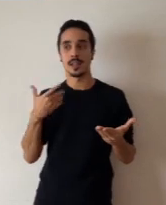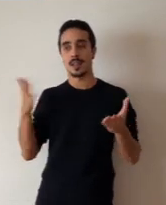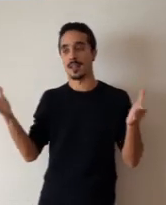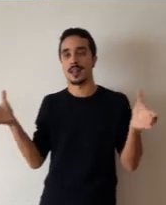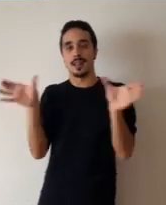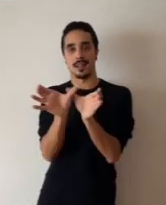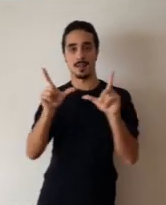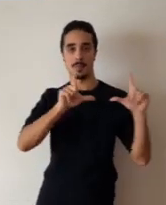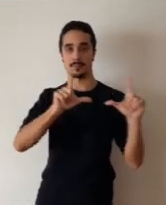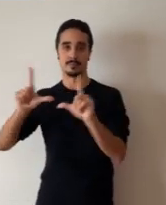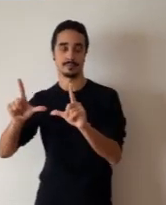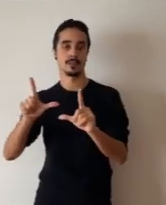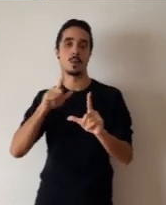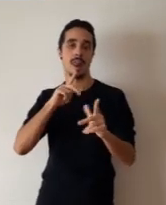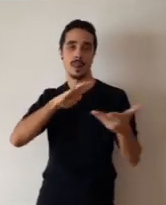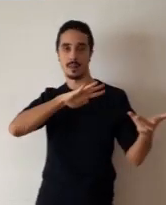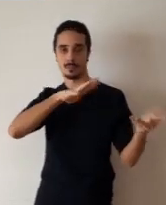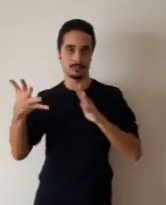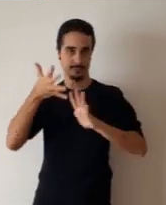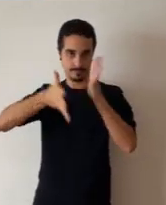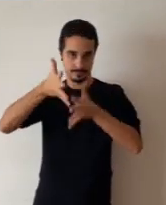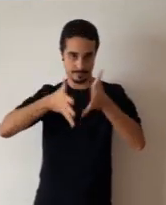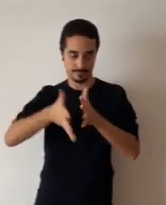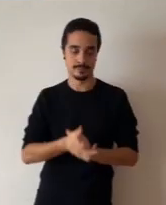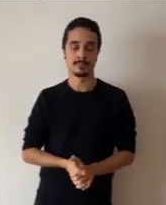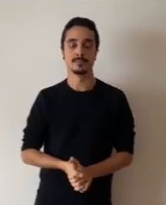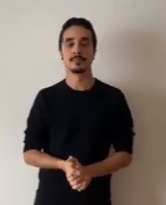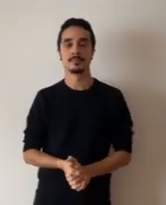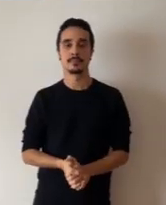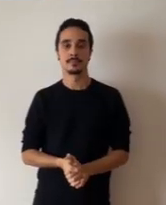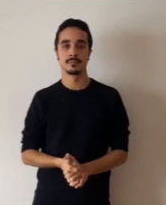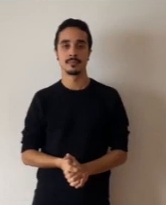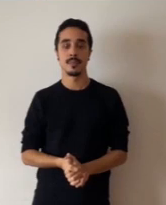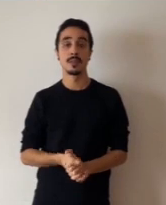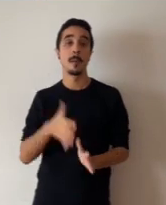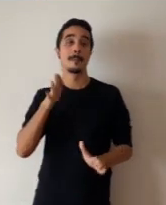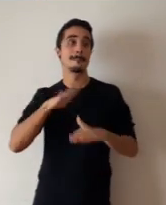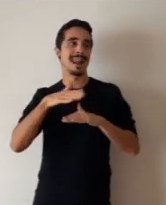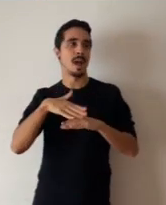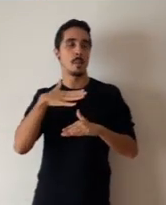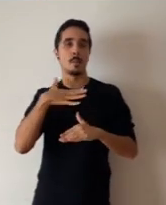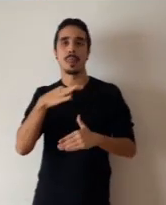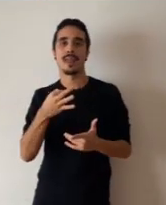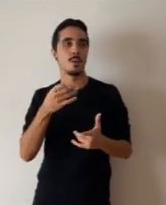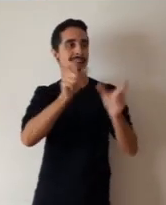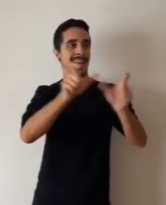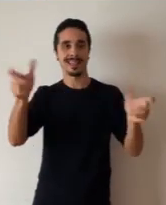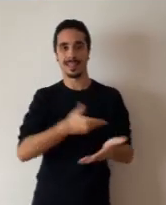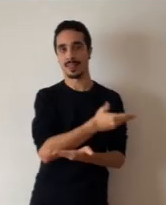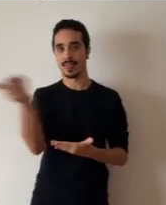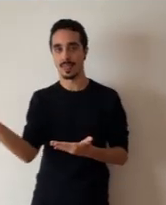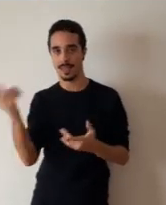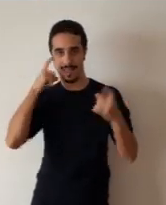ponerlo a él paralelamente haciendo esa traducción, de manera que, bueno, pues que esto pueda llegar a la mayor parte